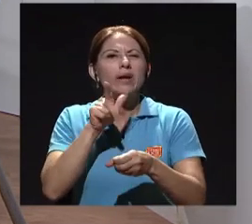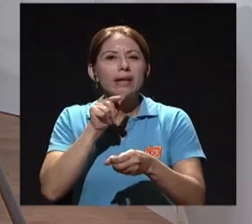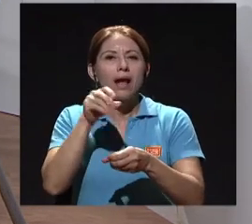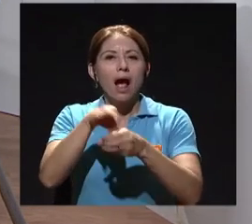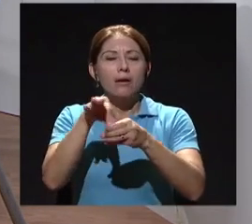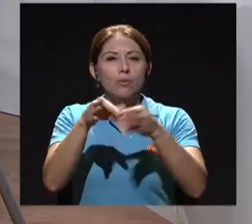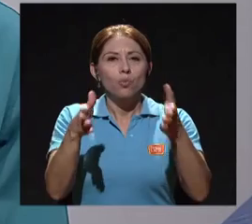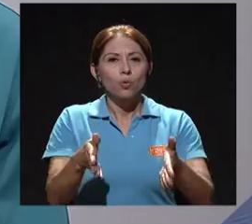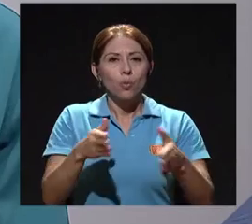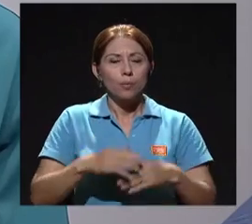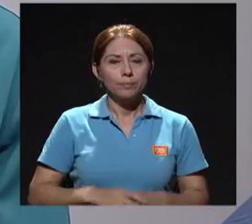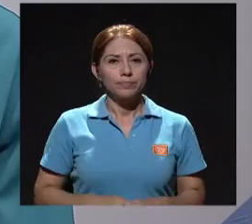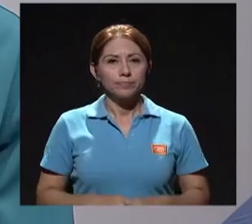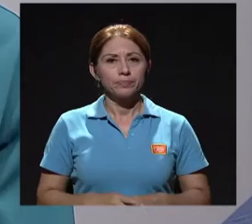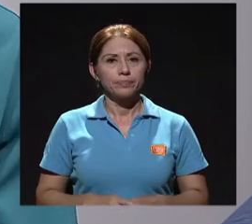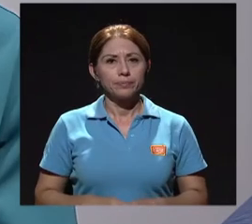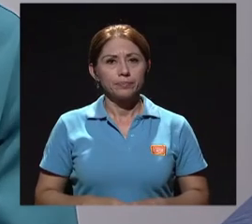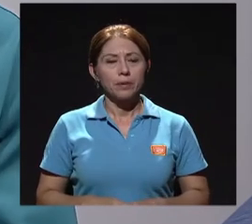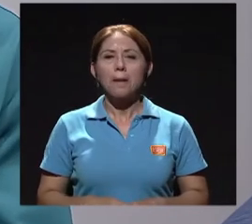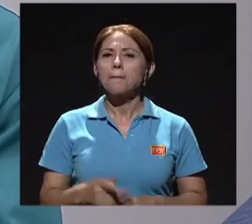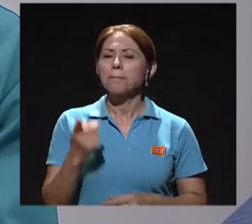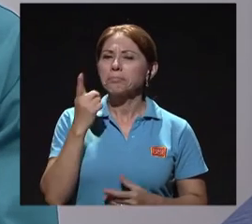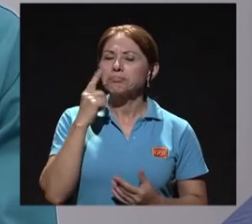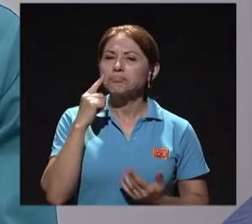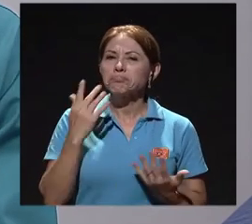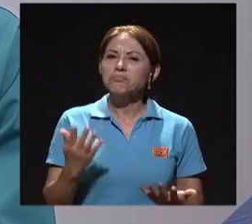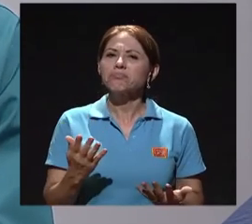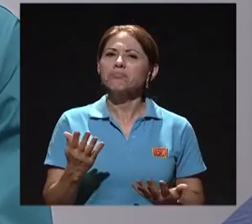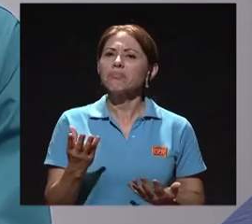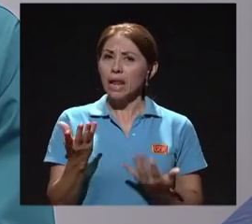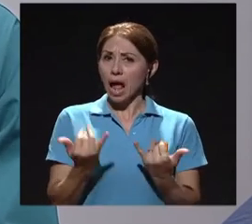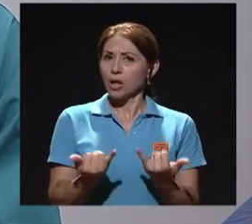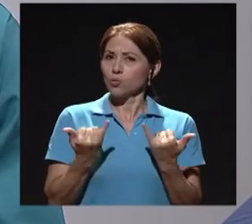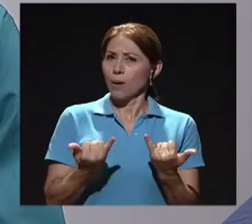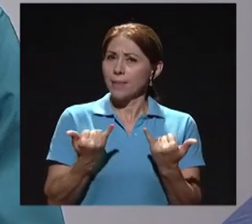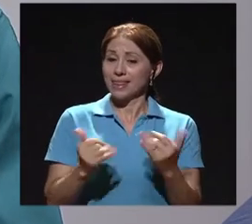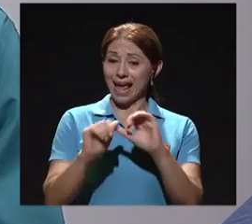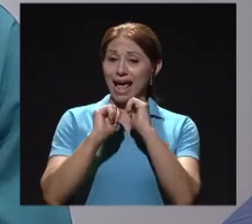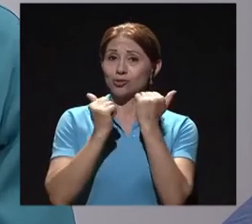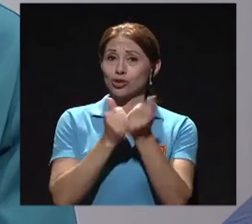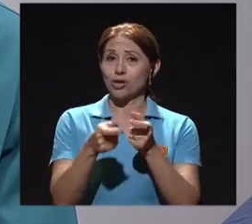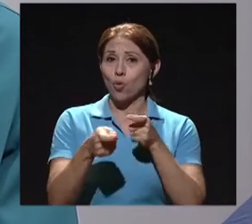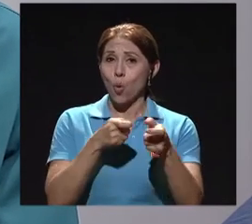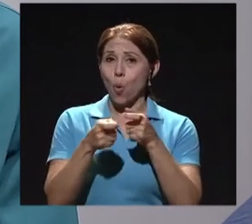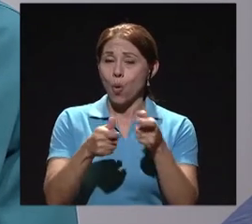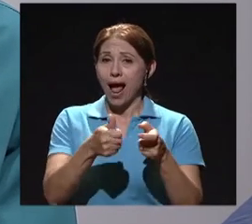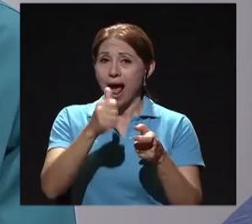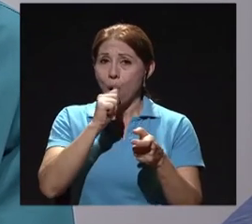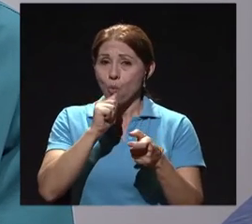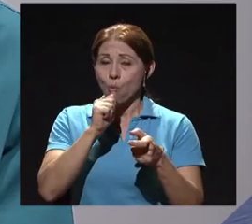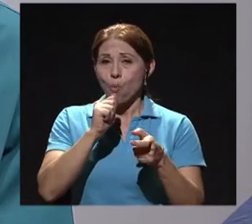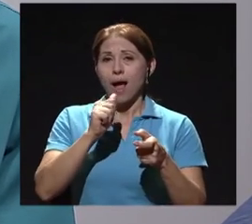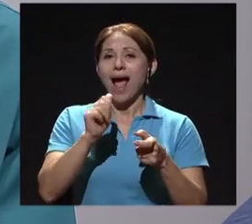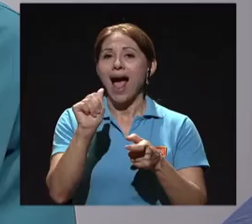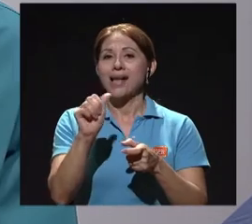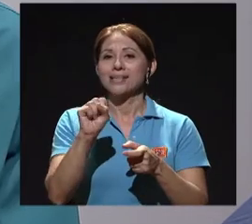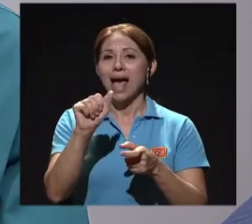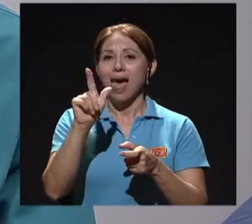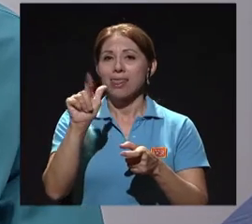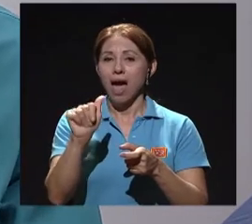agricultores vamos a ver cuántos cuantos miembros actualmente tiene la sala de